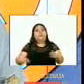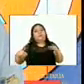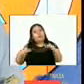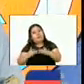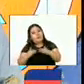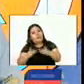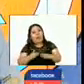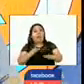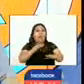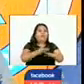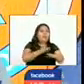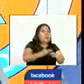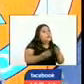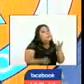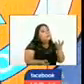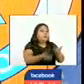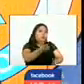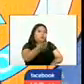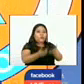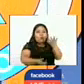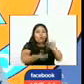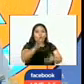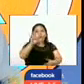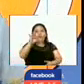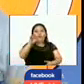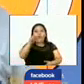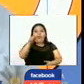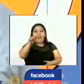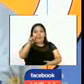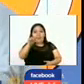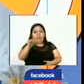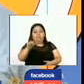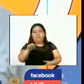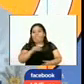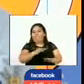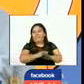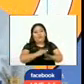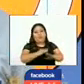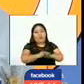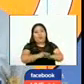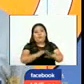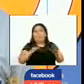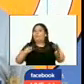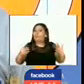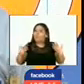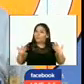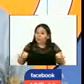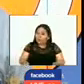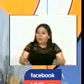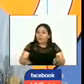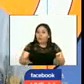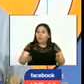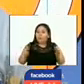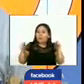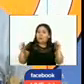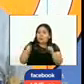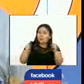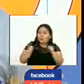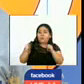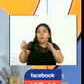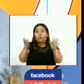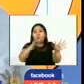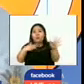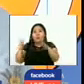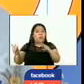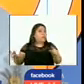fogatas forestales. Lo decía también. Dado que los frentes fríos son propicios